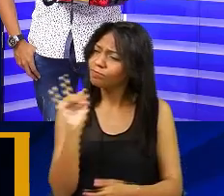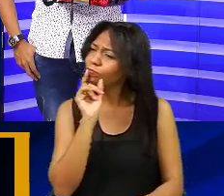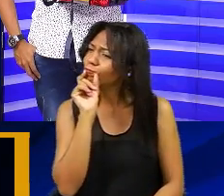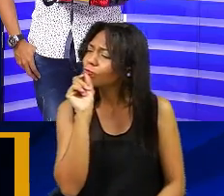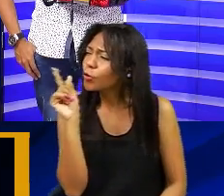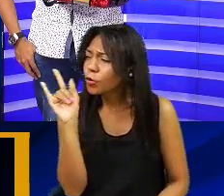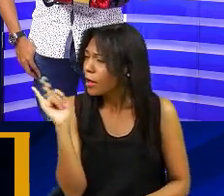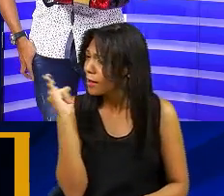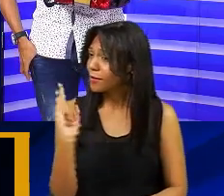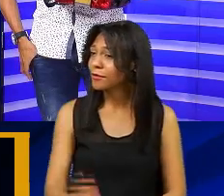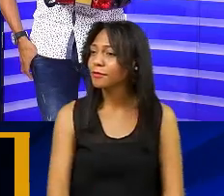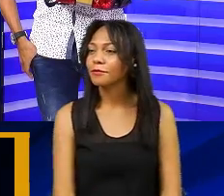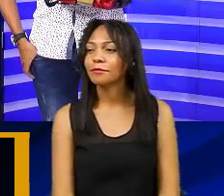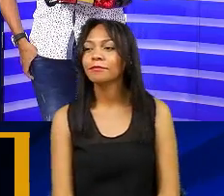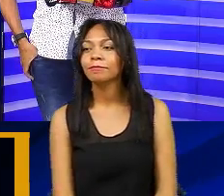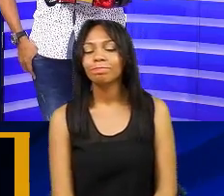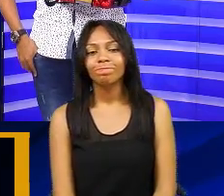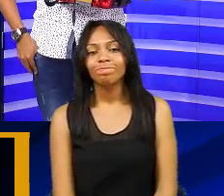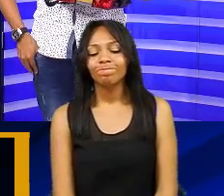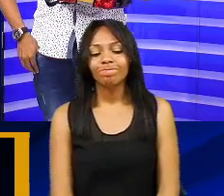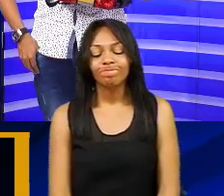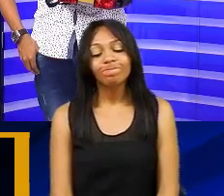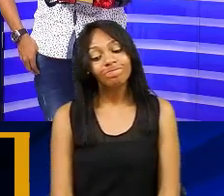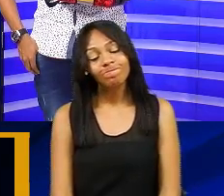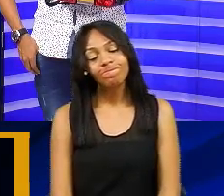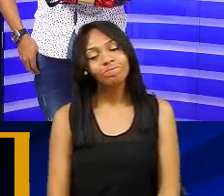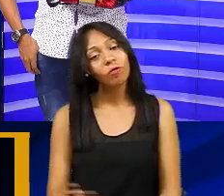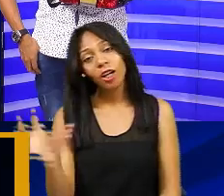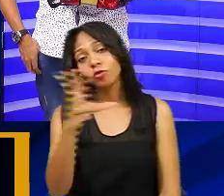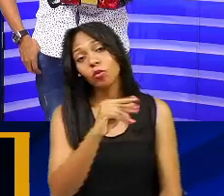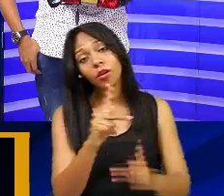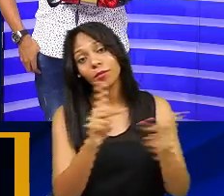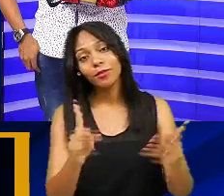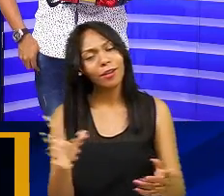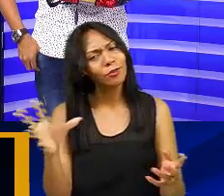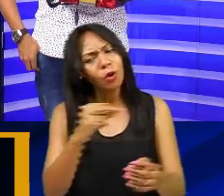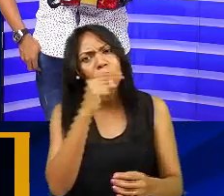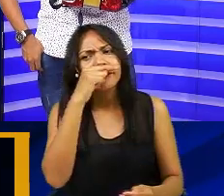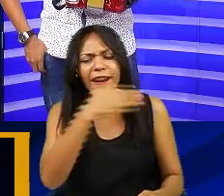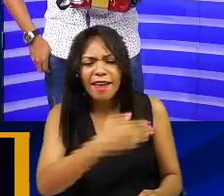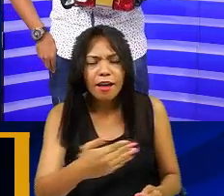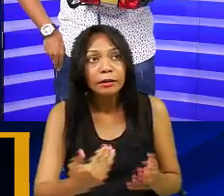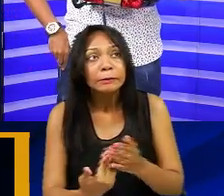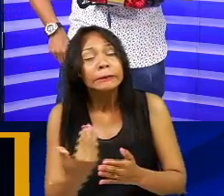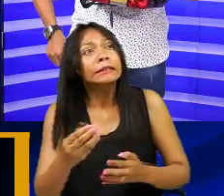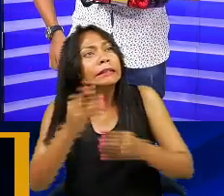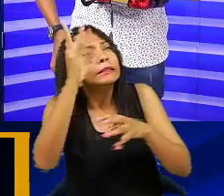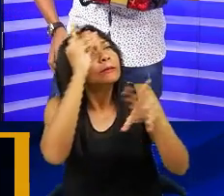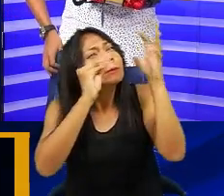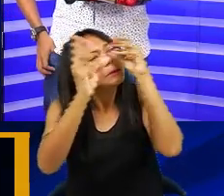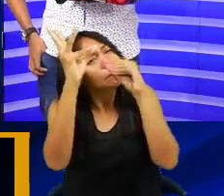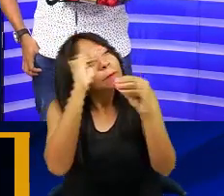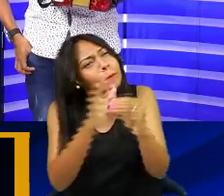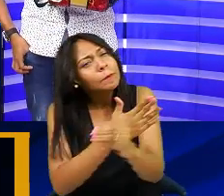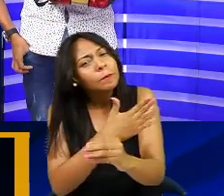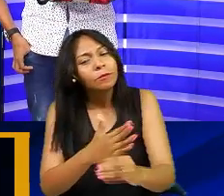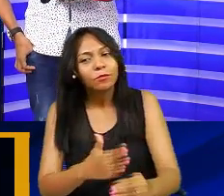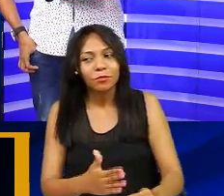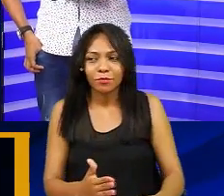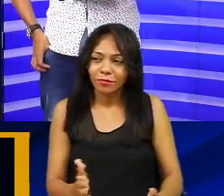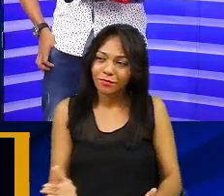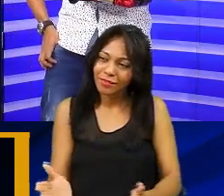área de la música? Bueno, yo a todas las personas, como siempre lo he dicho, y a todos los niños que están iniciando en esto de la música, que por favor tengan